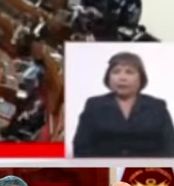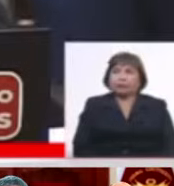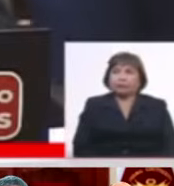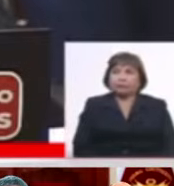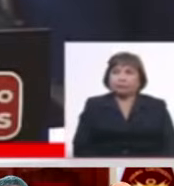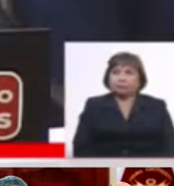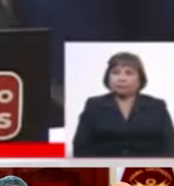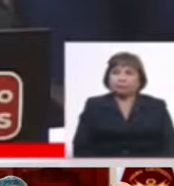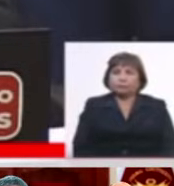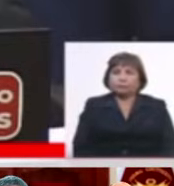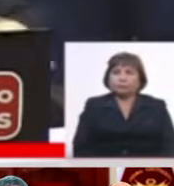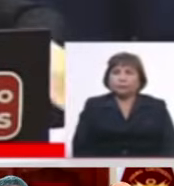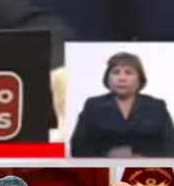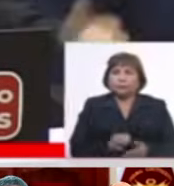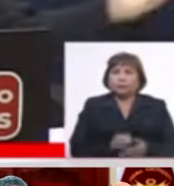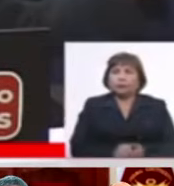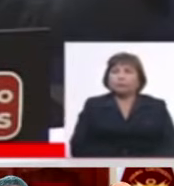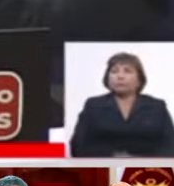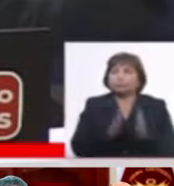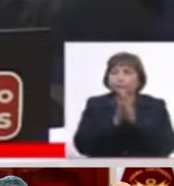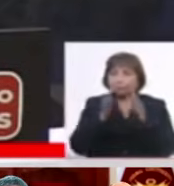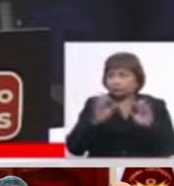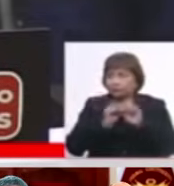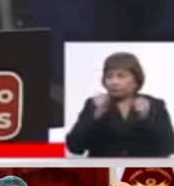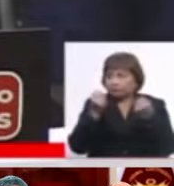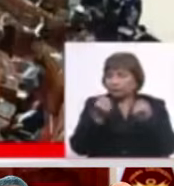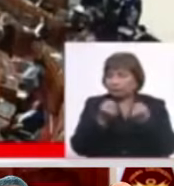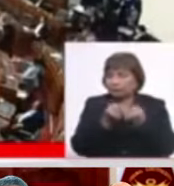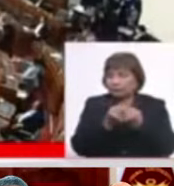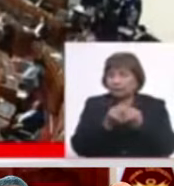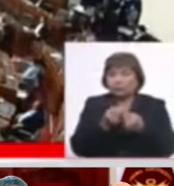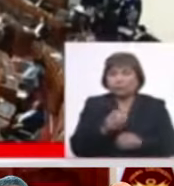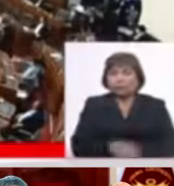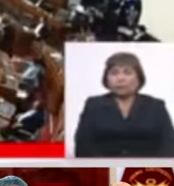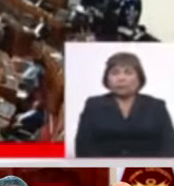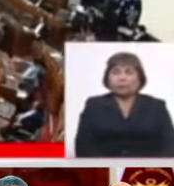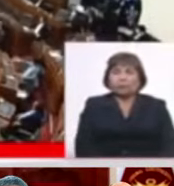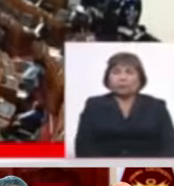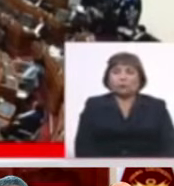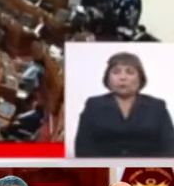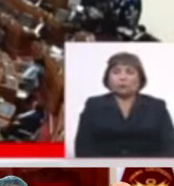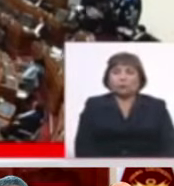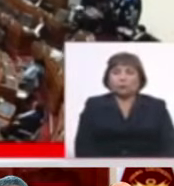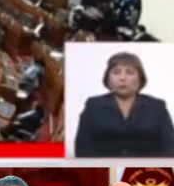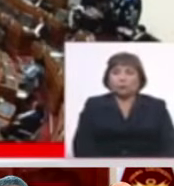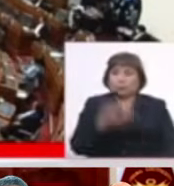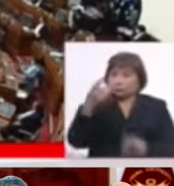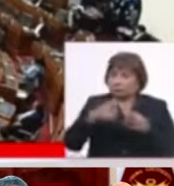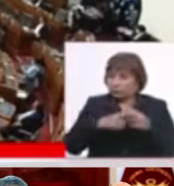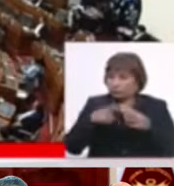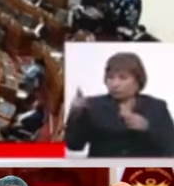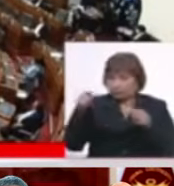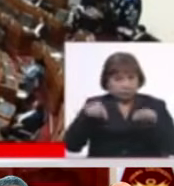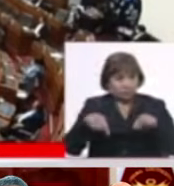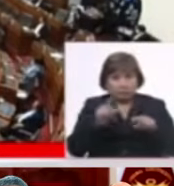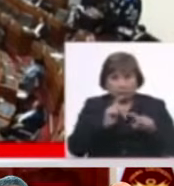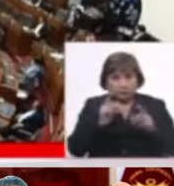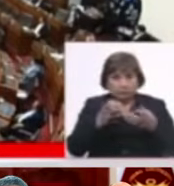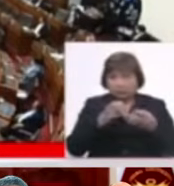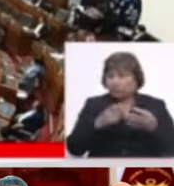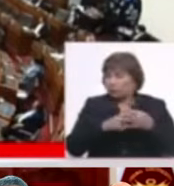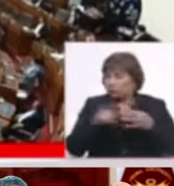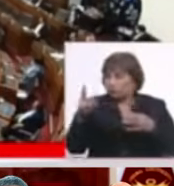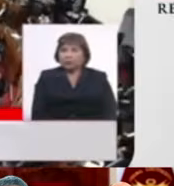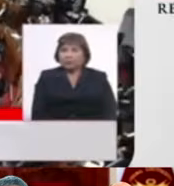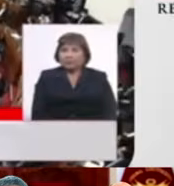comisión favor si no quiere estar en la sesión podrá retirarse si no quiere estar